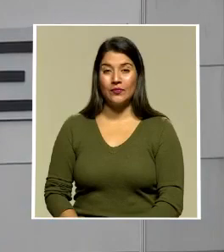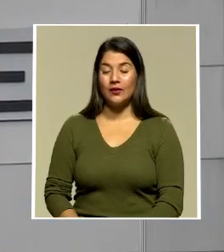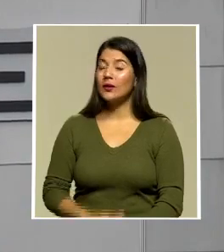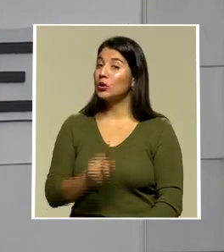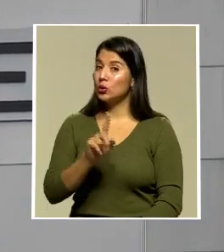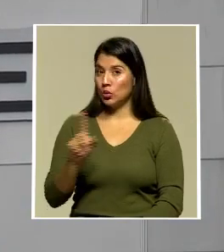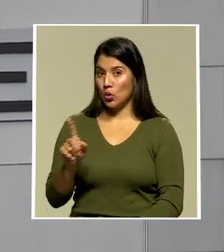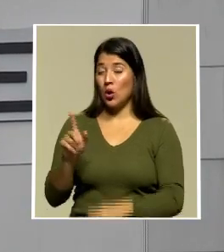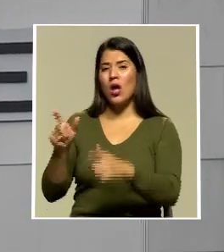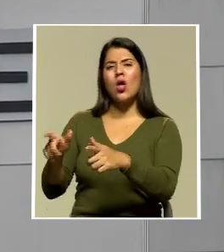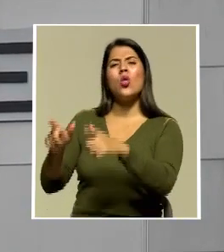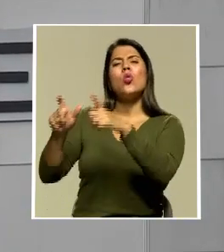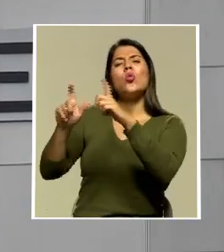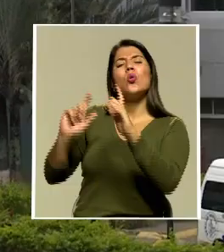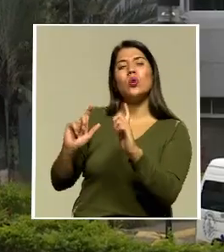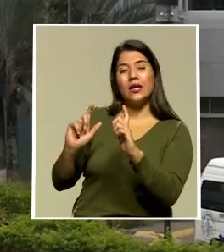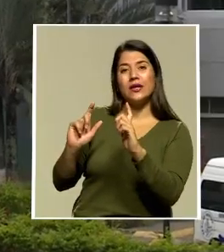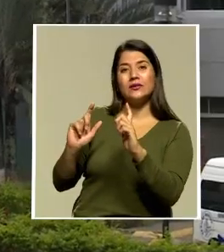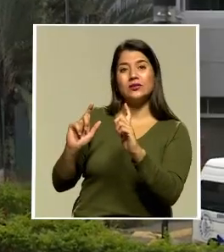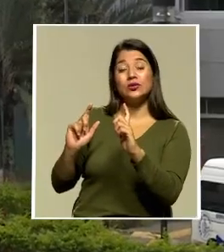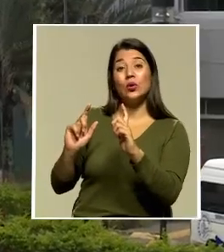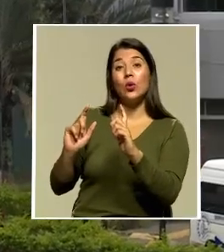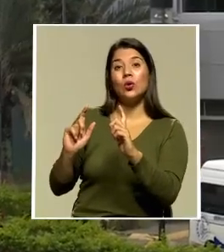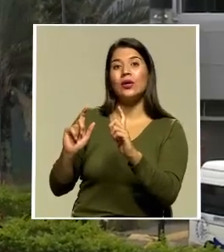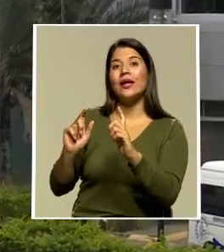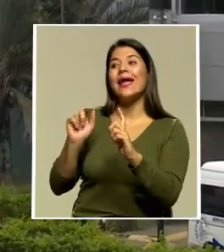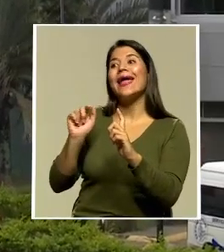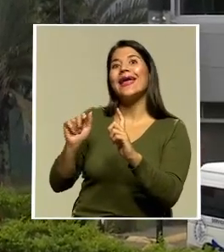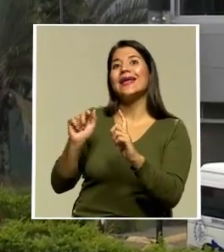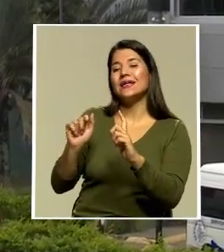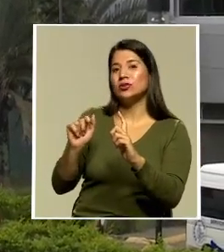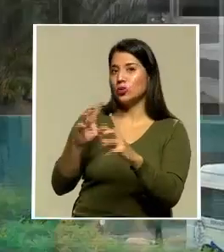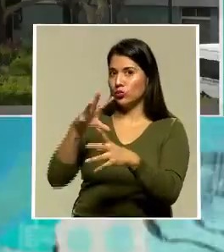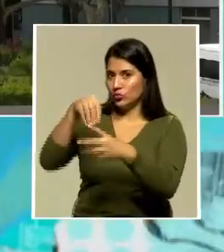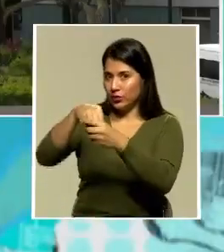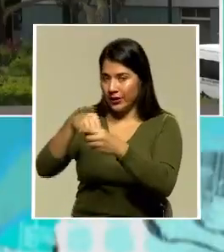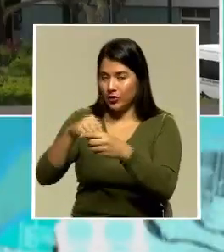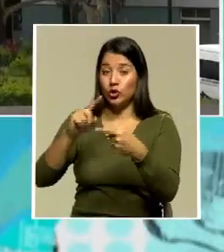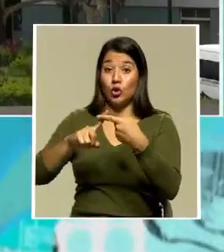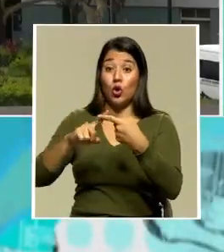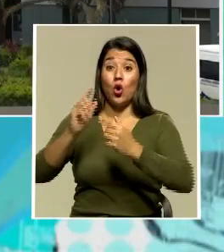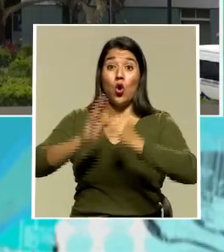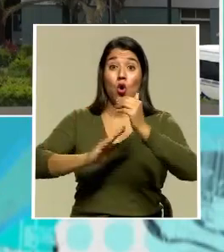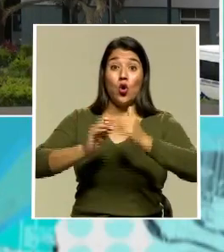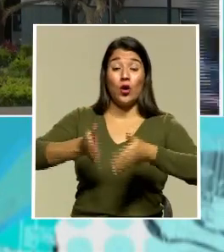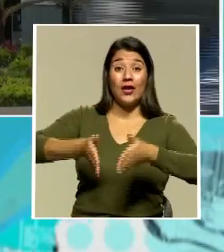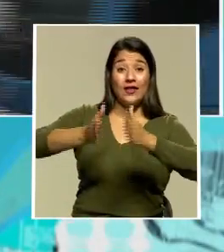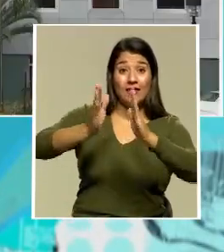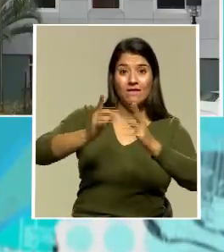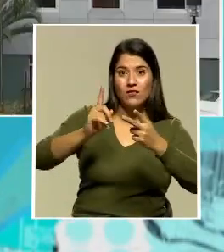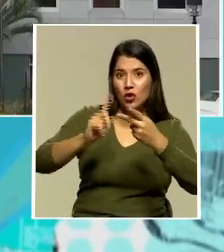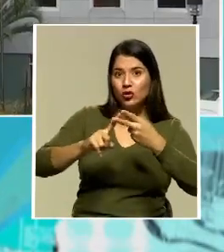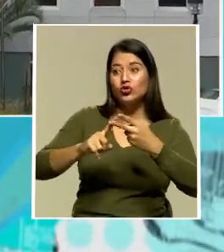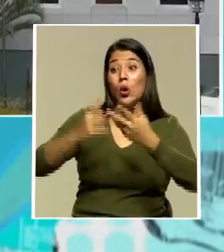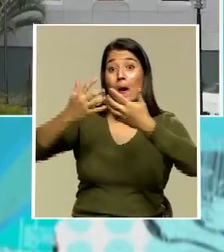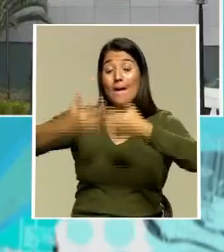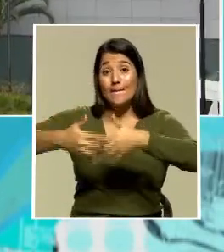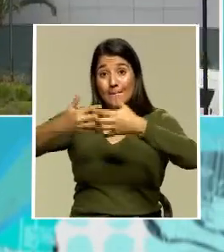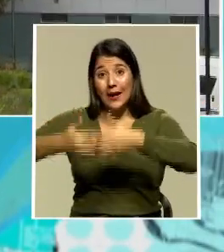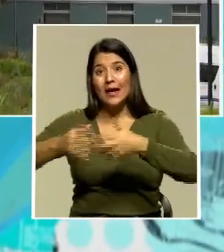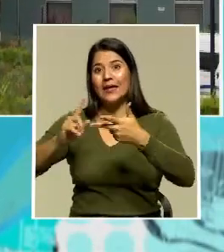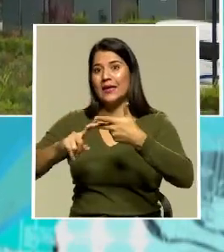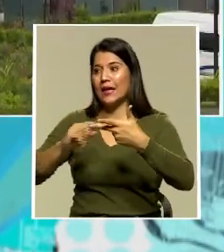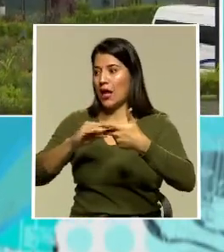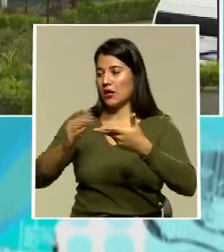sino que la donación, llave en mano, que incluye el edificio, el angiógrafo y el equipo complementario. Entonces,